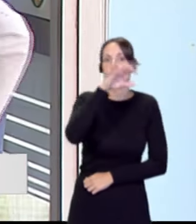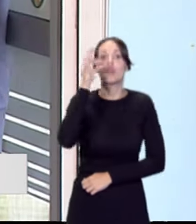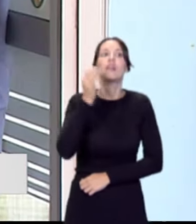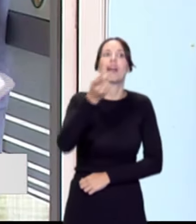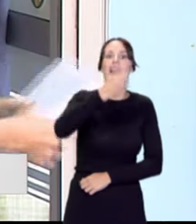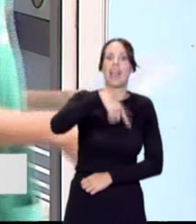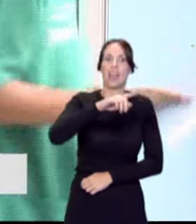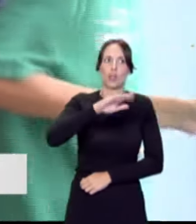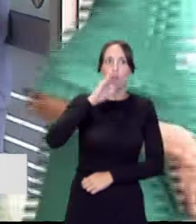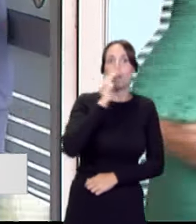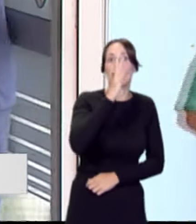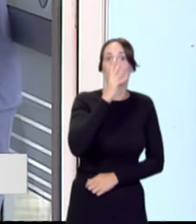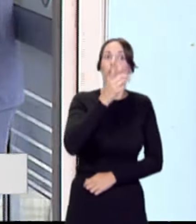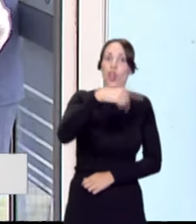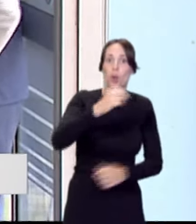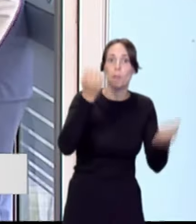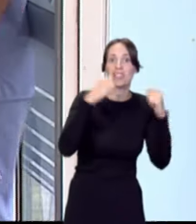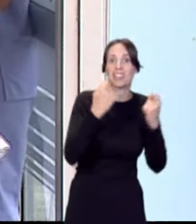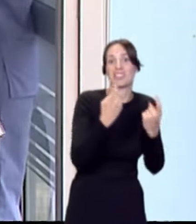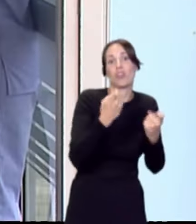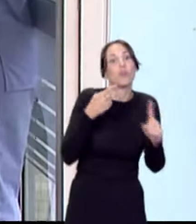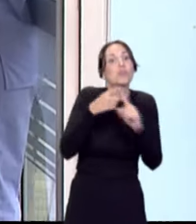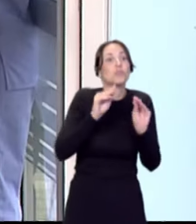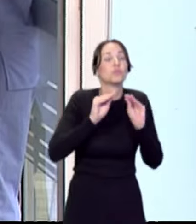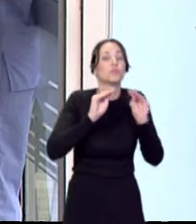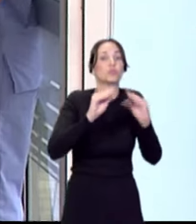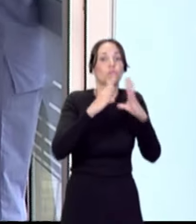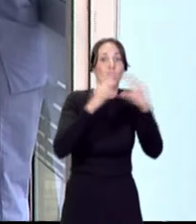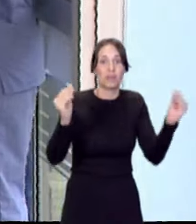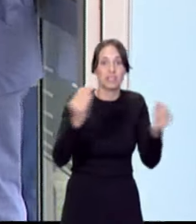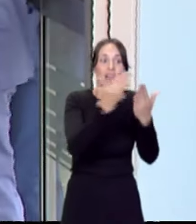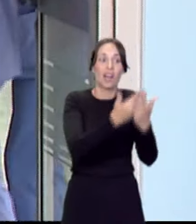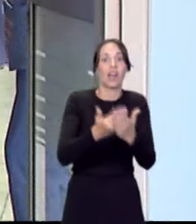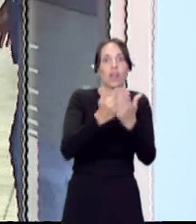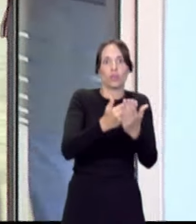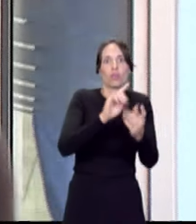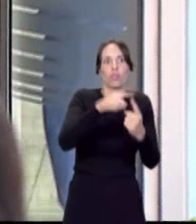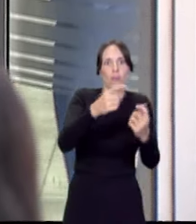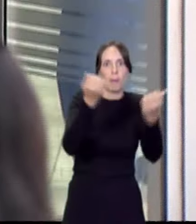necesitan prácticas para validar sus estudios.